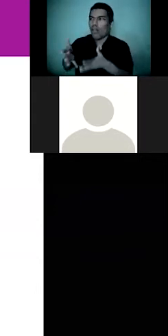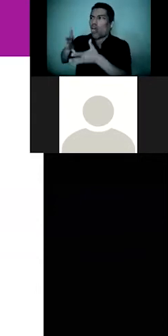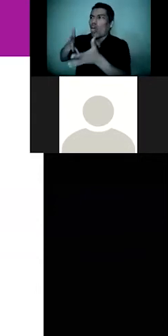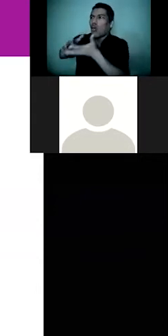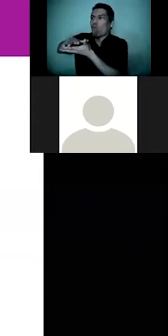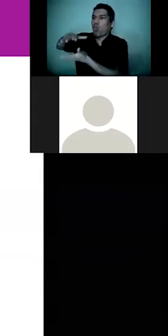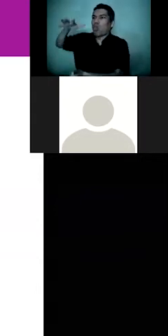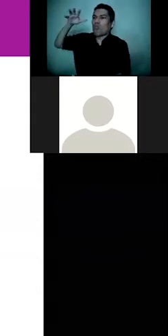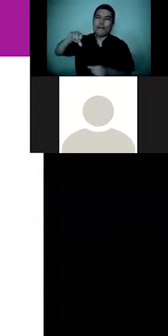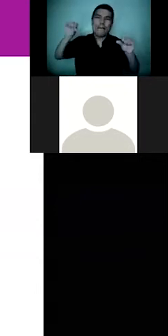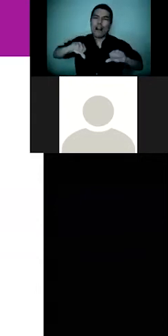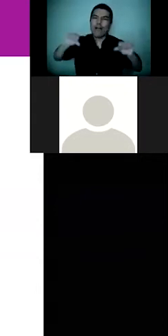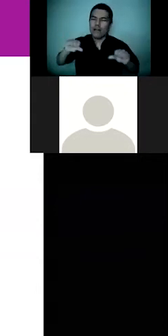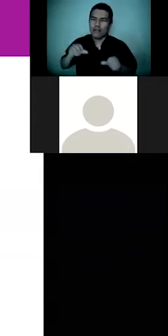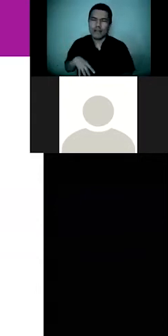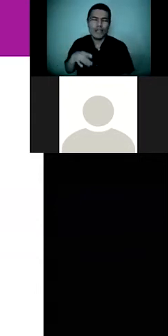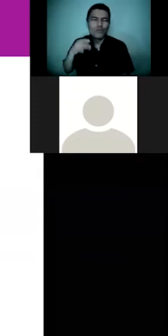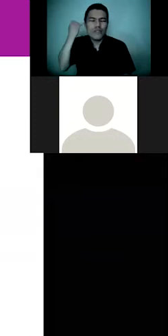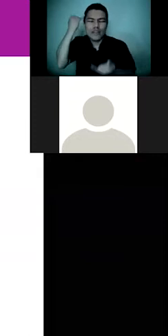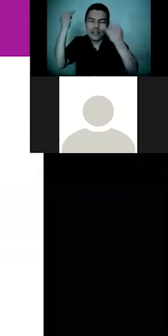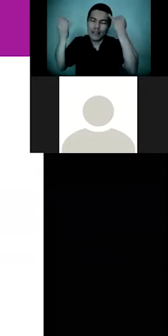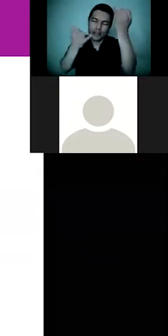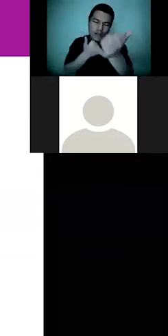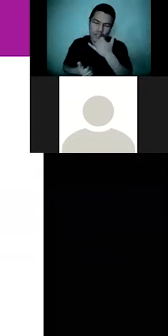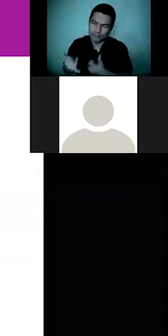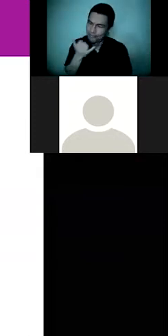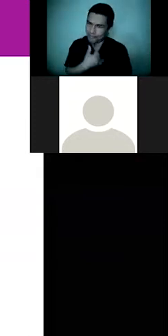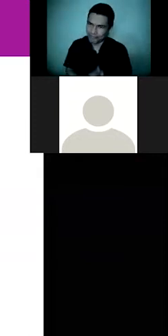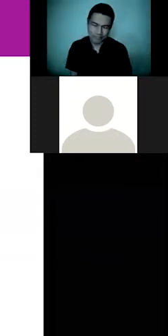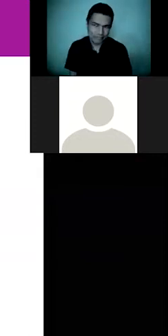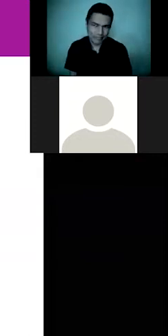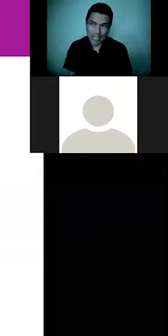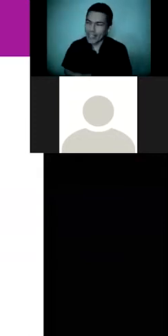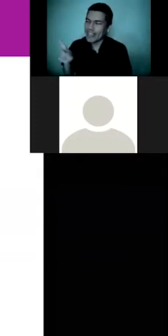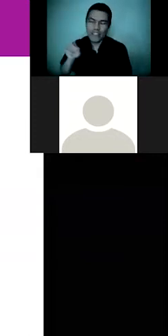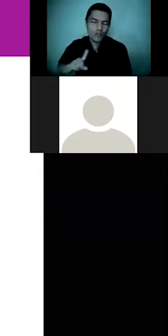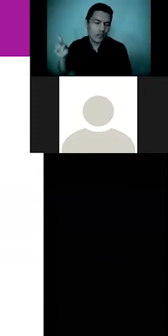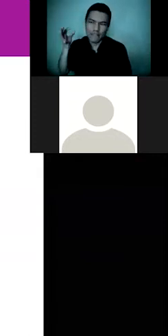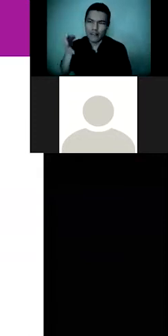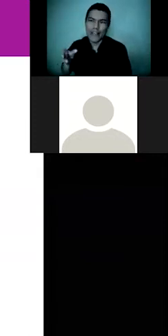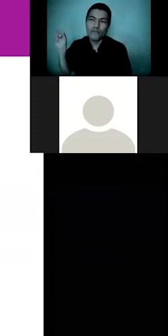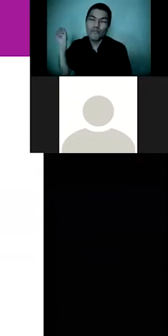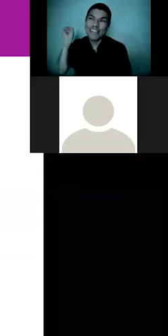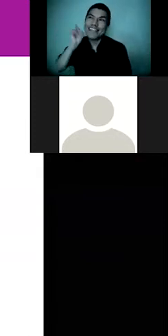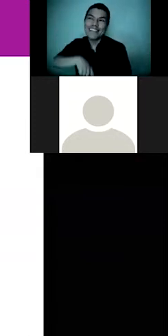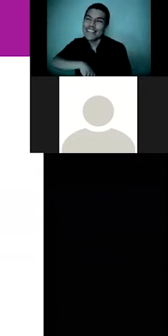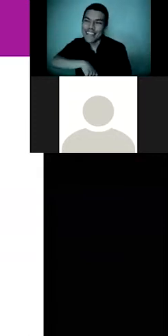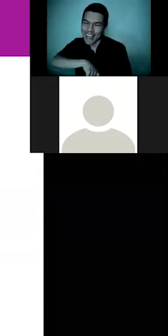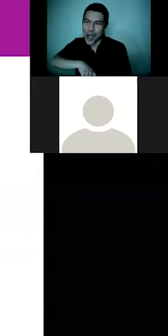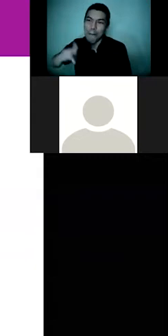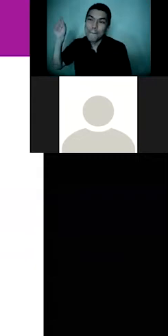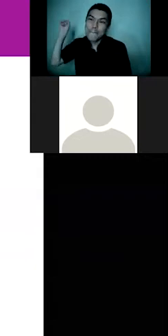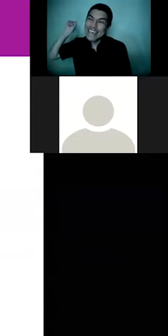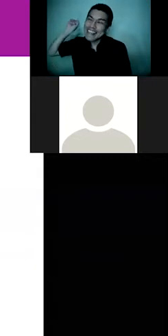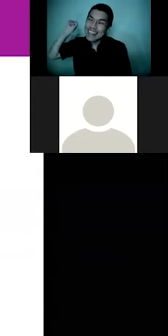que si haces señas no te va a permitir hacer lengua, no te va a permitir hablar. Y eso es, usted equivocado, eso es falso, eso es